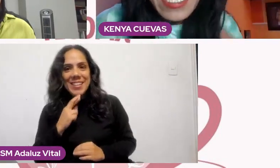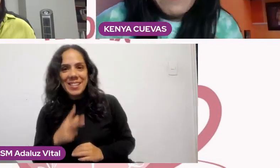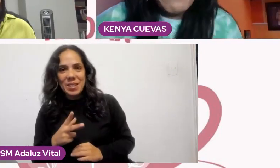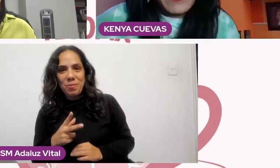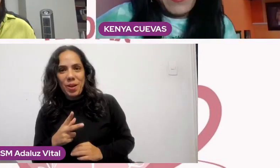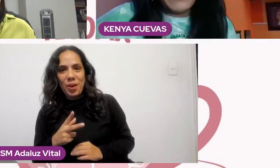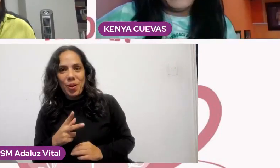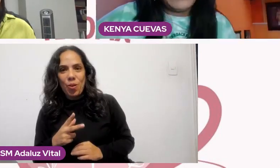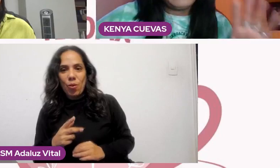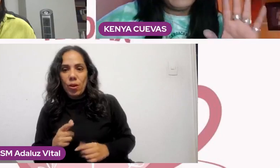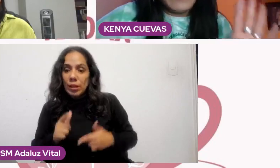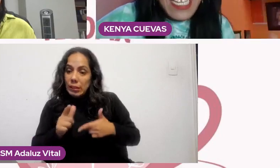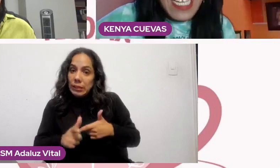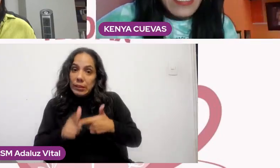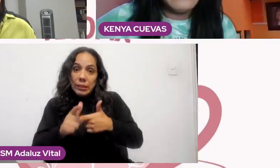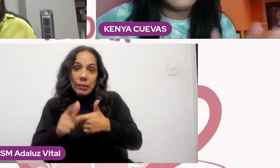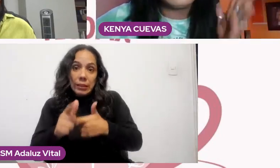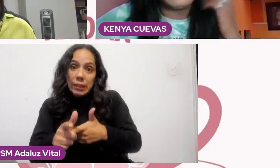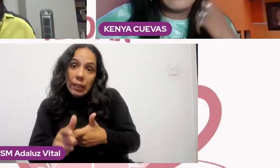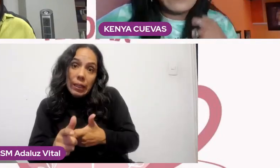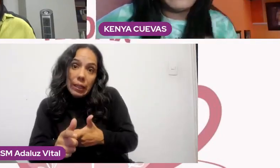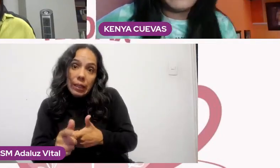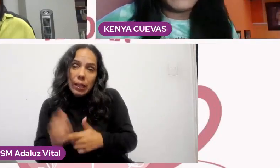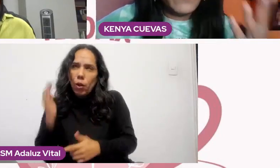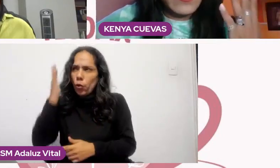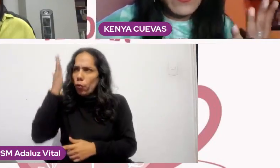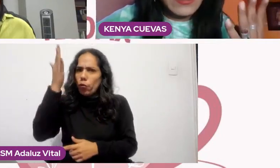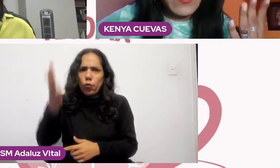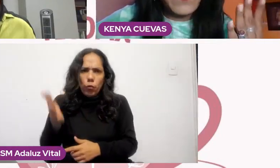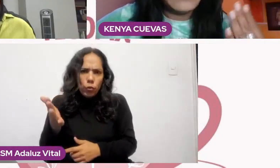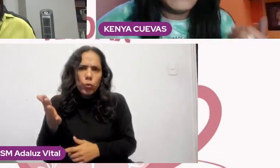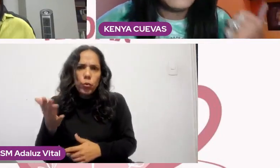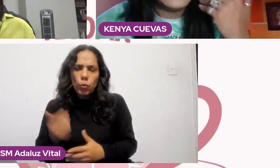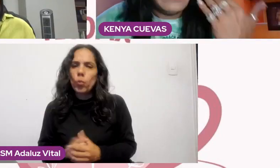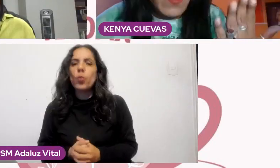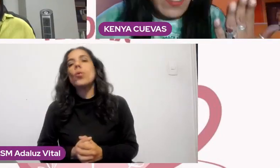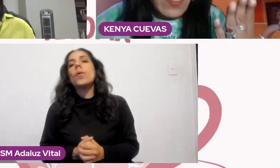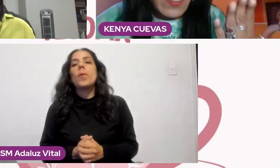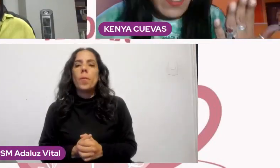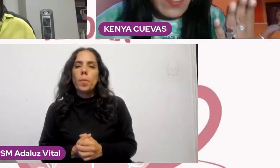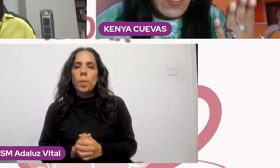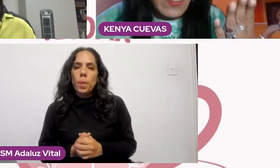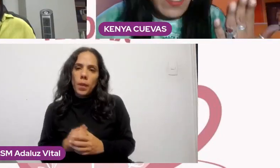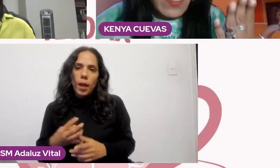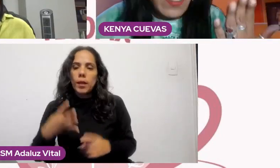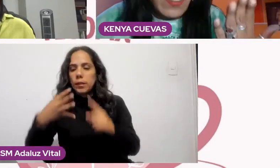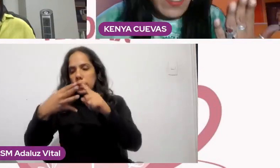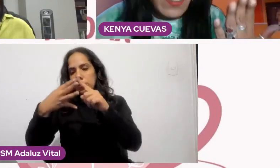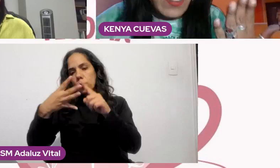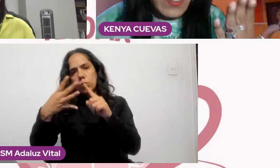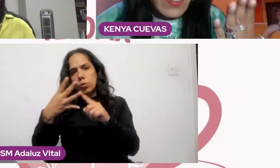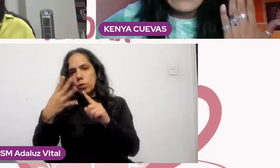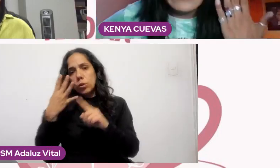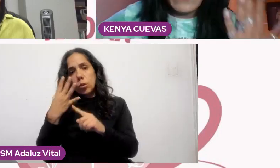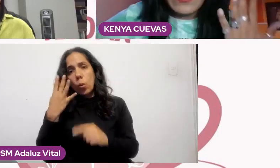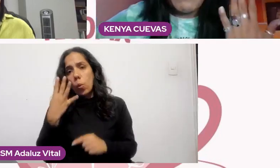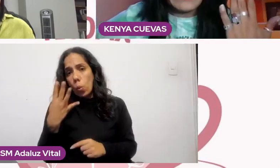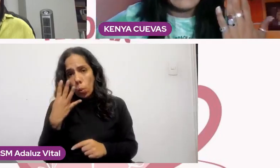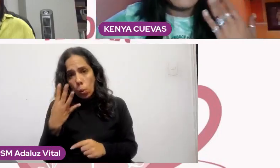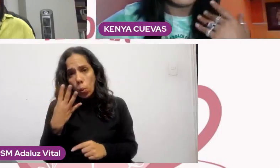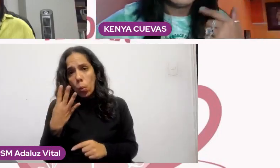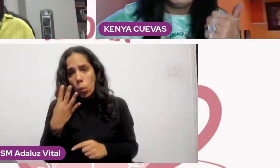estados. Pero bueno, ahorita estoy tranquila, ¿no? Estoy trabajando ya con 4 estados físicos y el de Huellitas Tiresias se convierte en